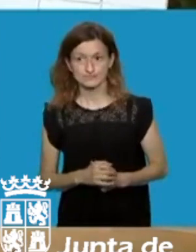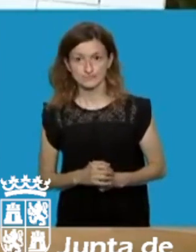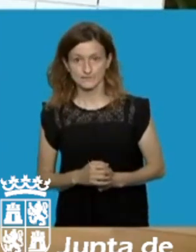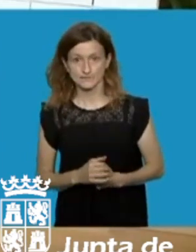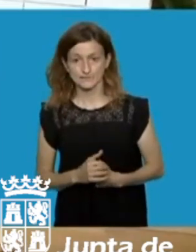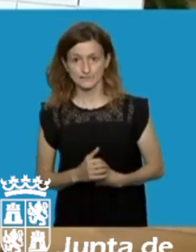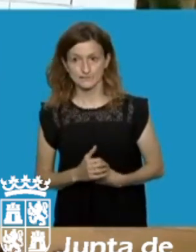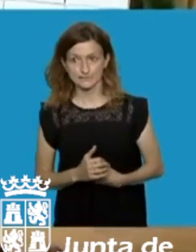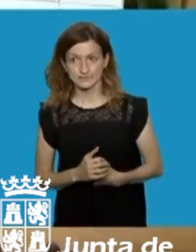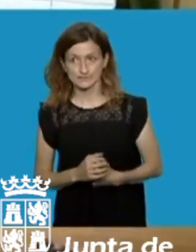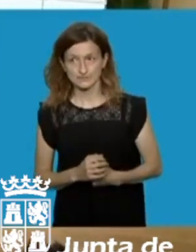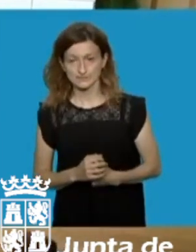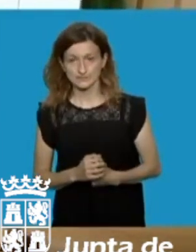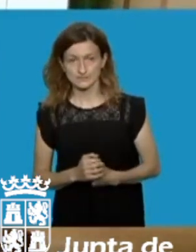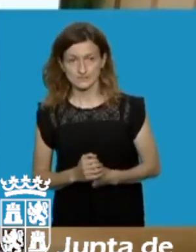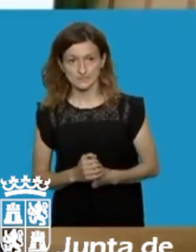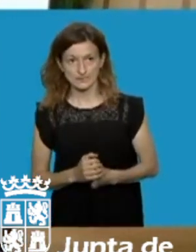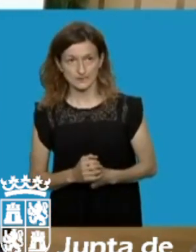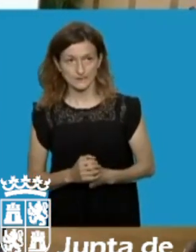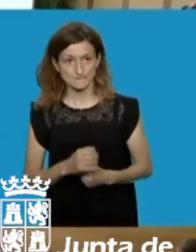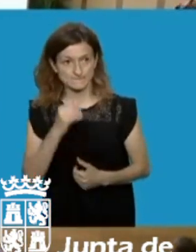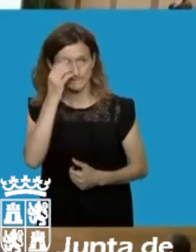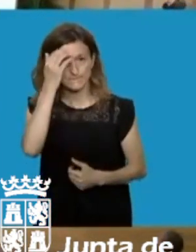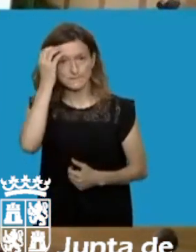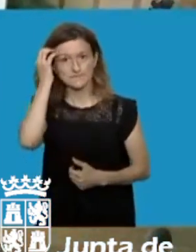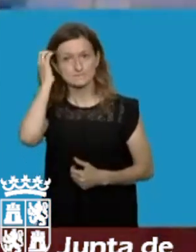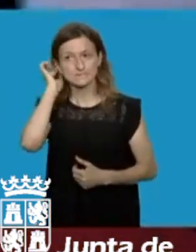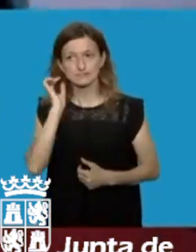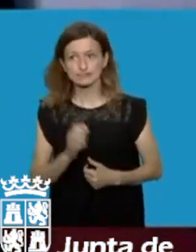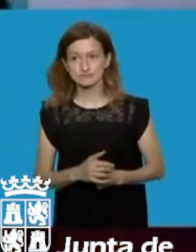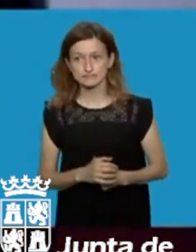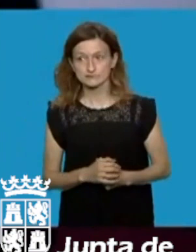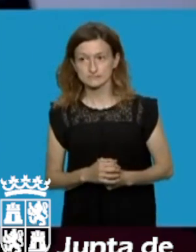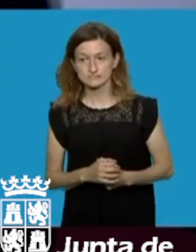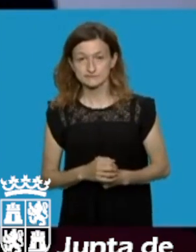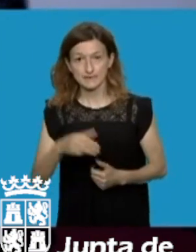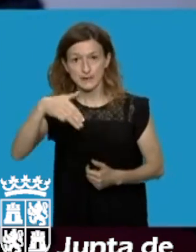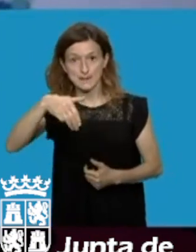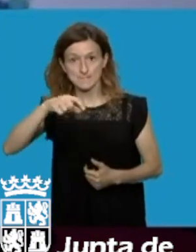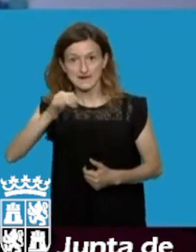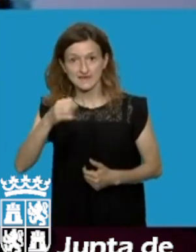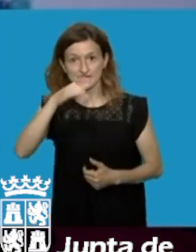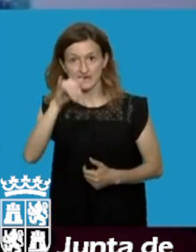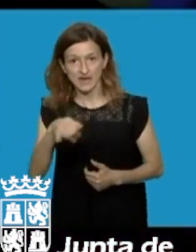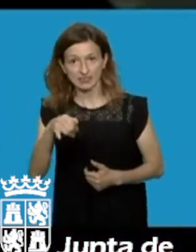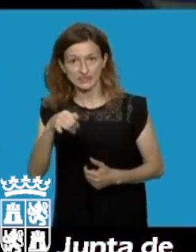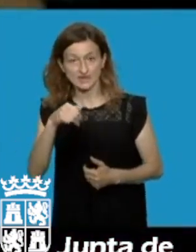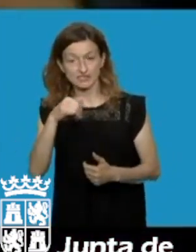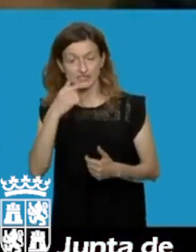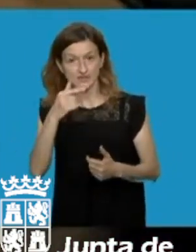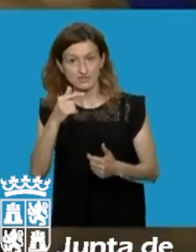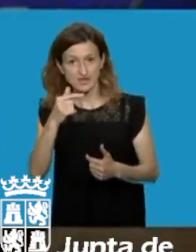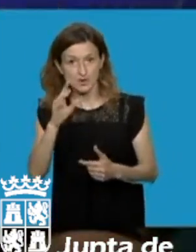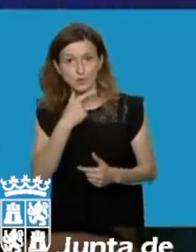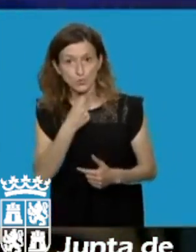Mm. Marta Fernández se ha convertido en la gran